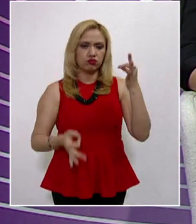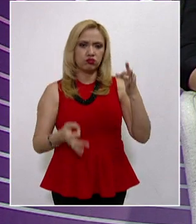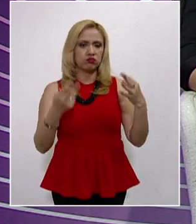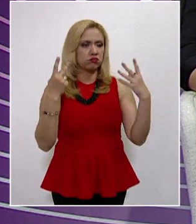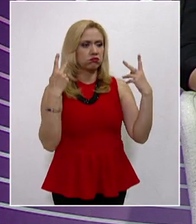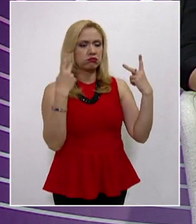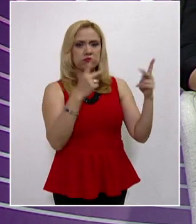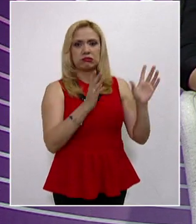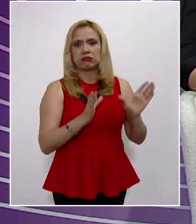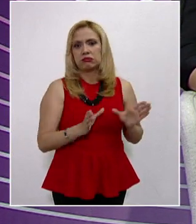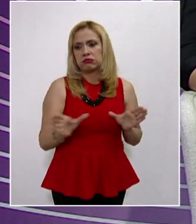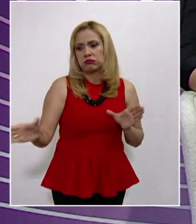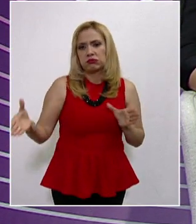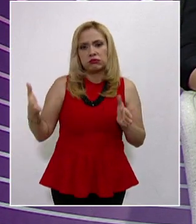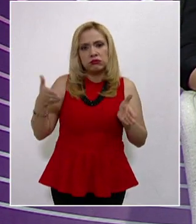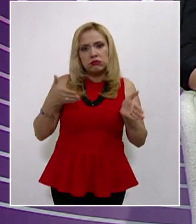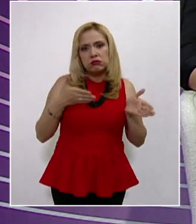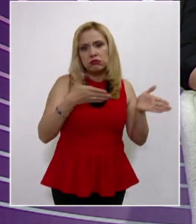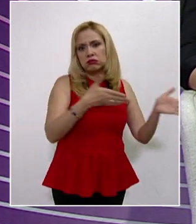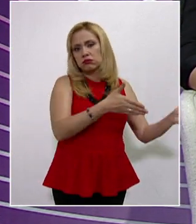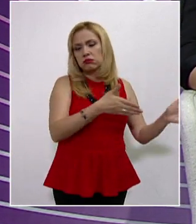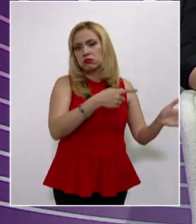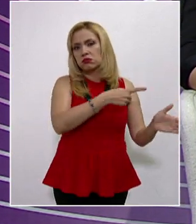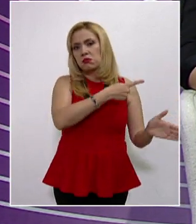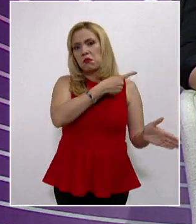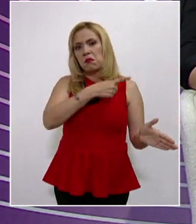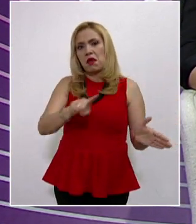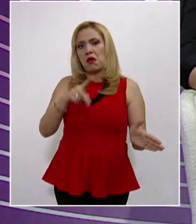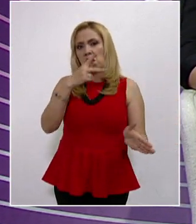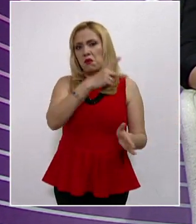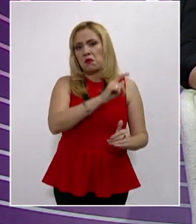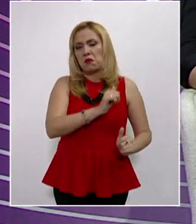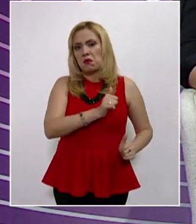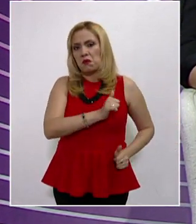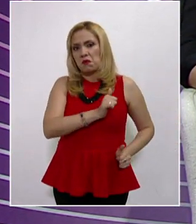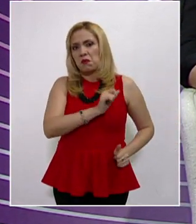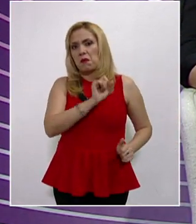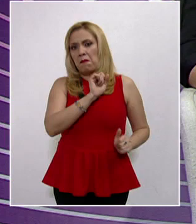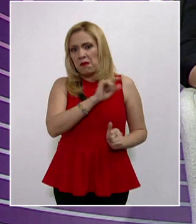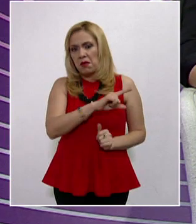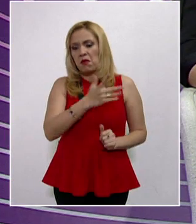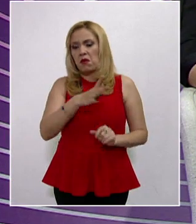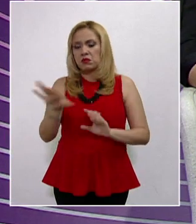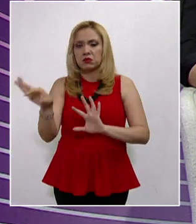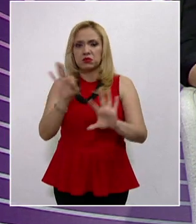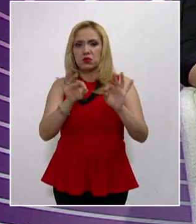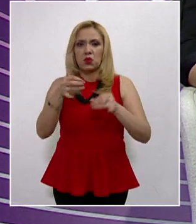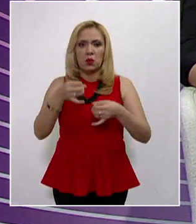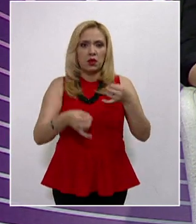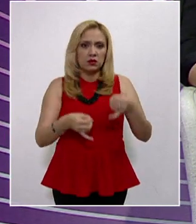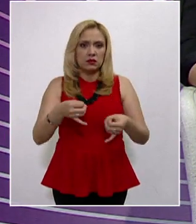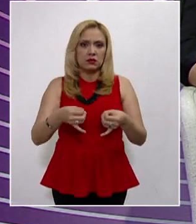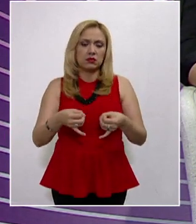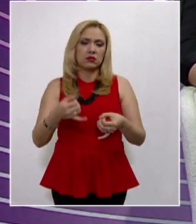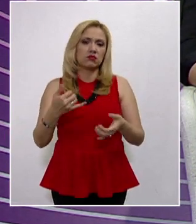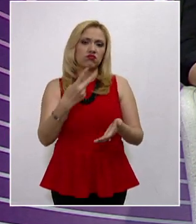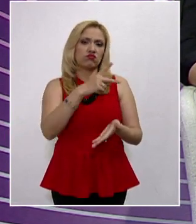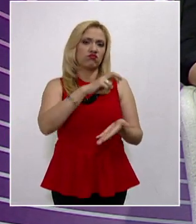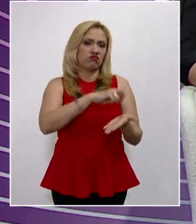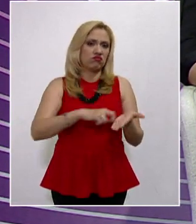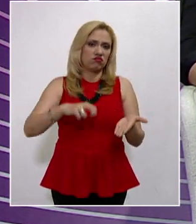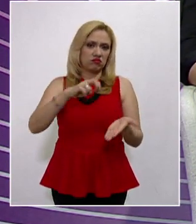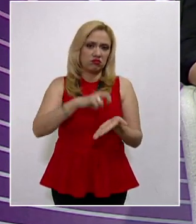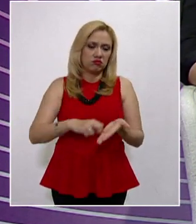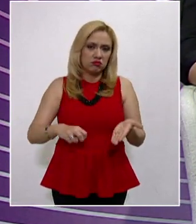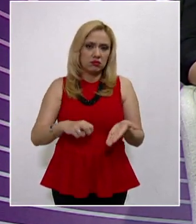de la estructura castrense, designados por las propias autoridades castrenses y sometidos a esa misma disciplina militar, que además no necesariamente tienen un